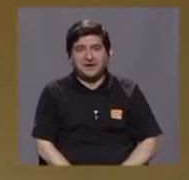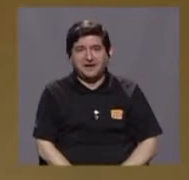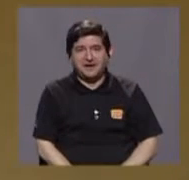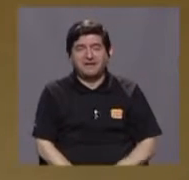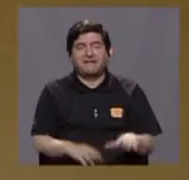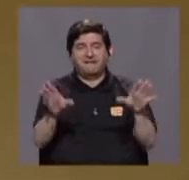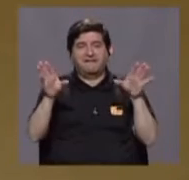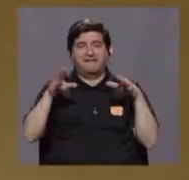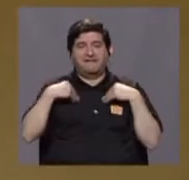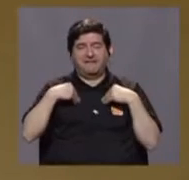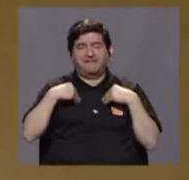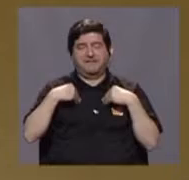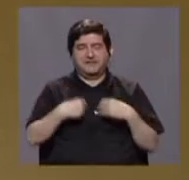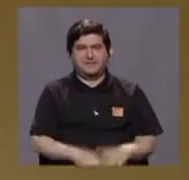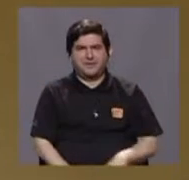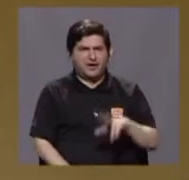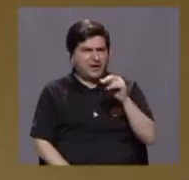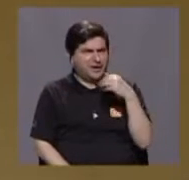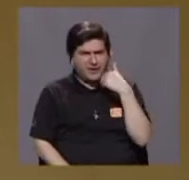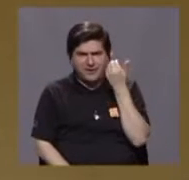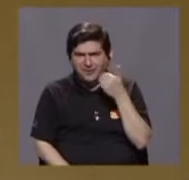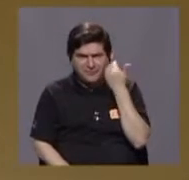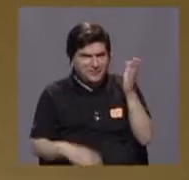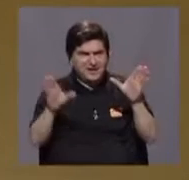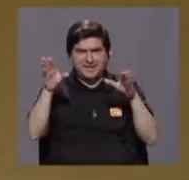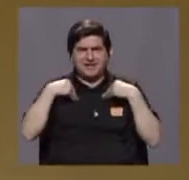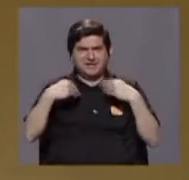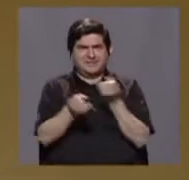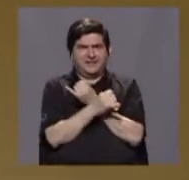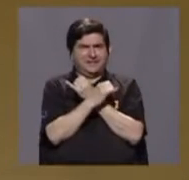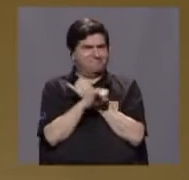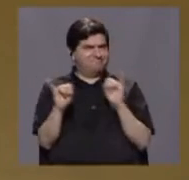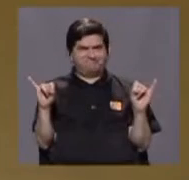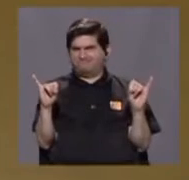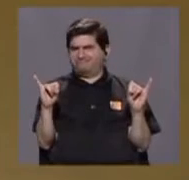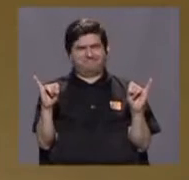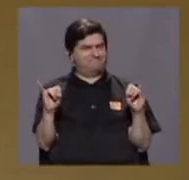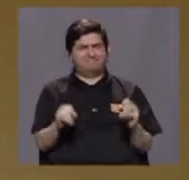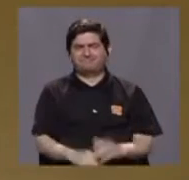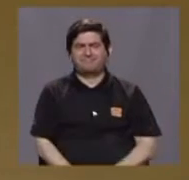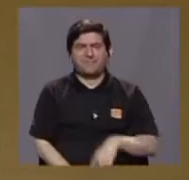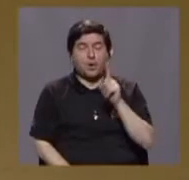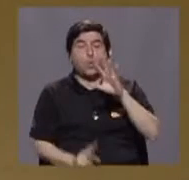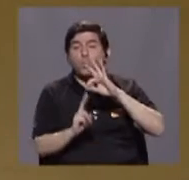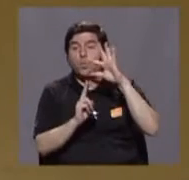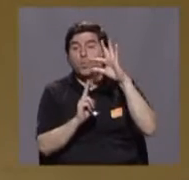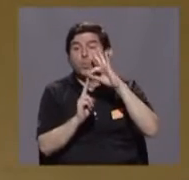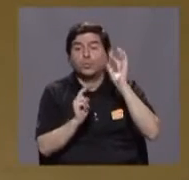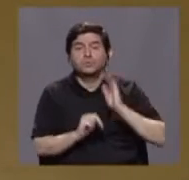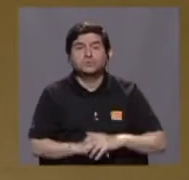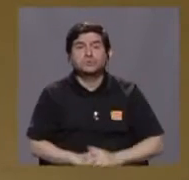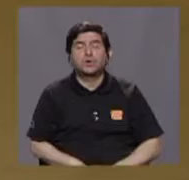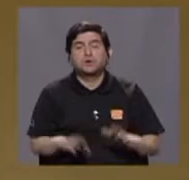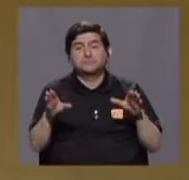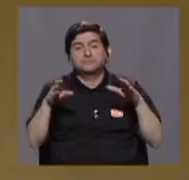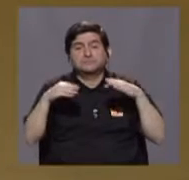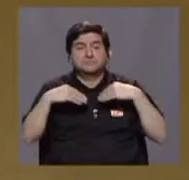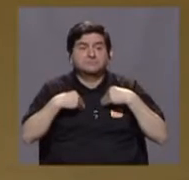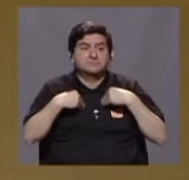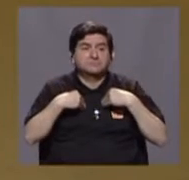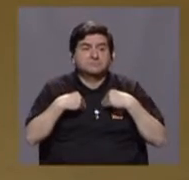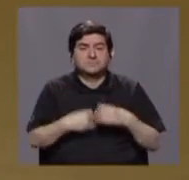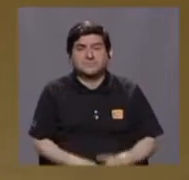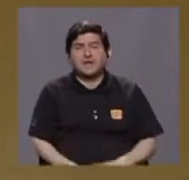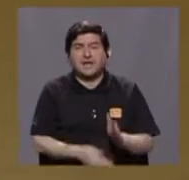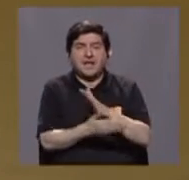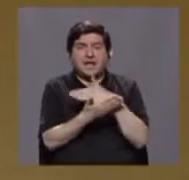por aceptar, porque además no fue fácil aceptar la independencia. Una de las opciones que